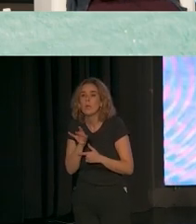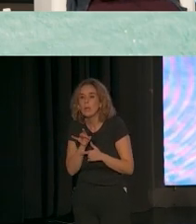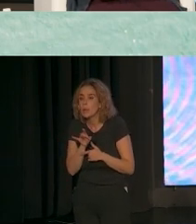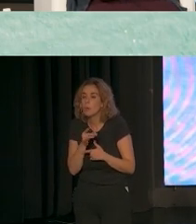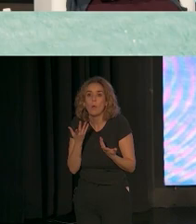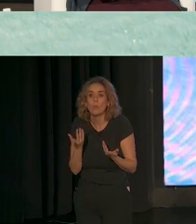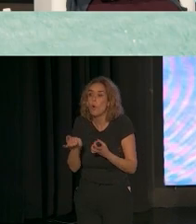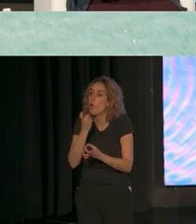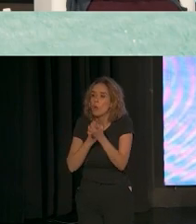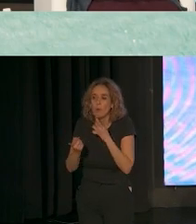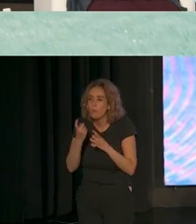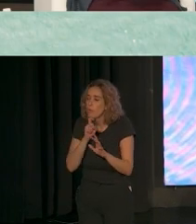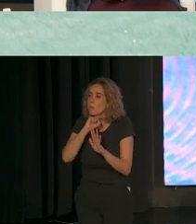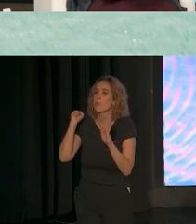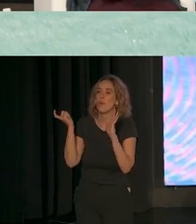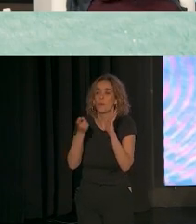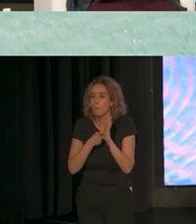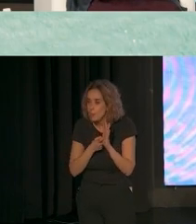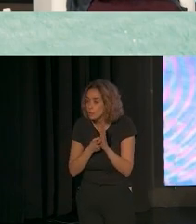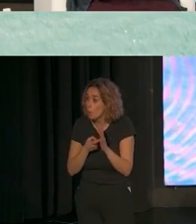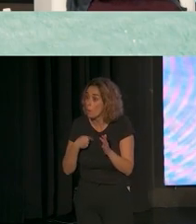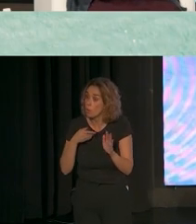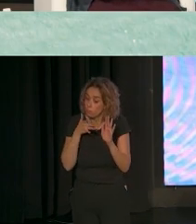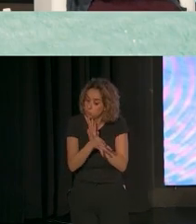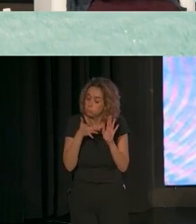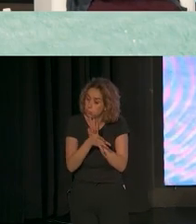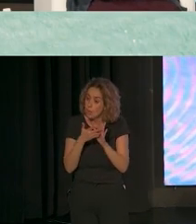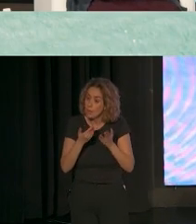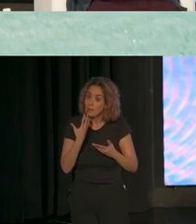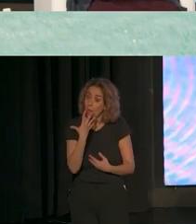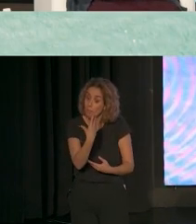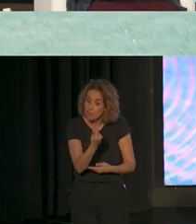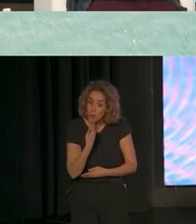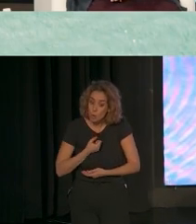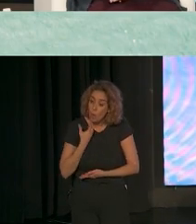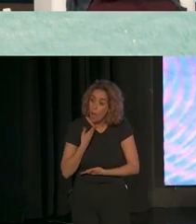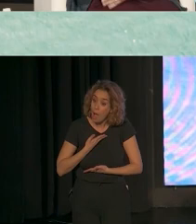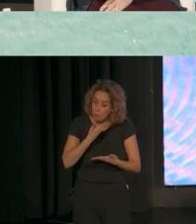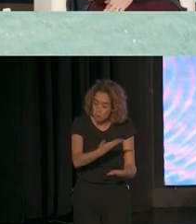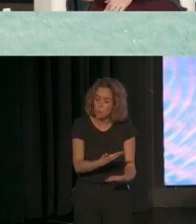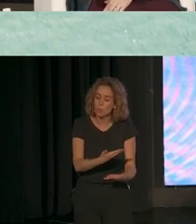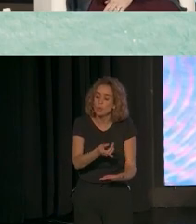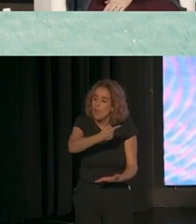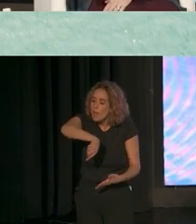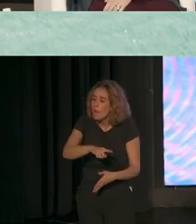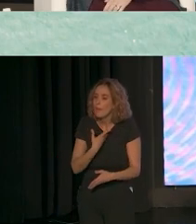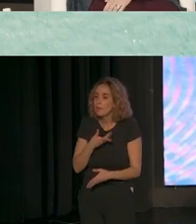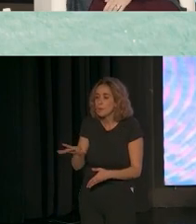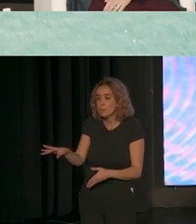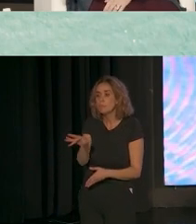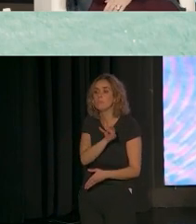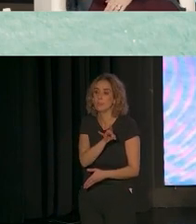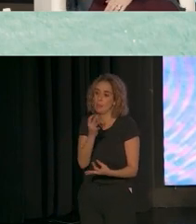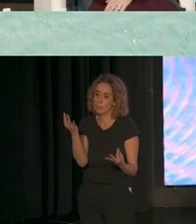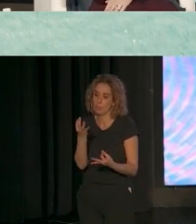están totalmente informados, cuando les decimos lo que nosotros sabemos y les ayudamos a entenderlo, ellos son los que deben tomar la decisión.